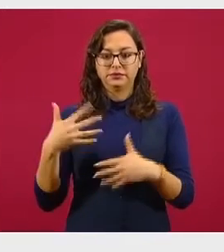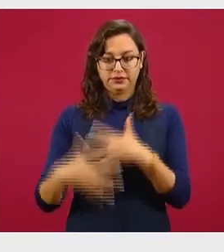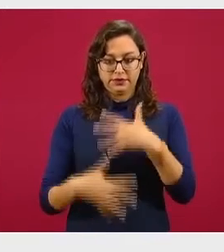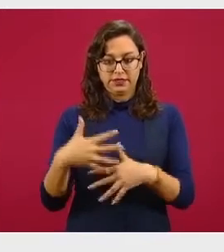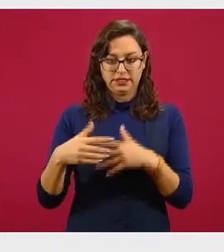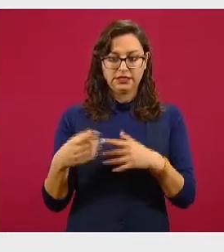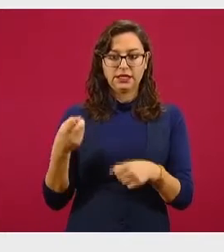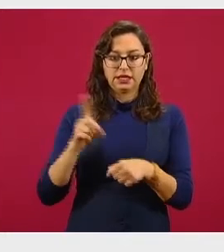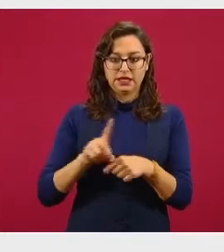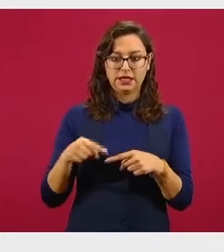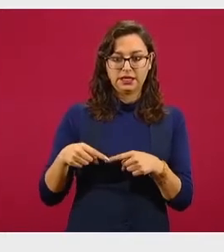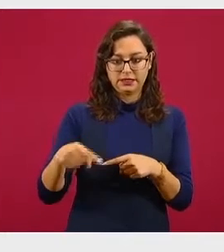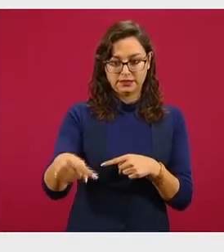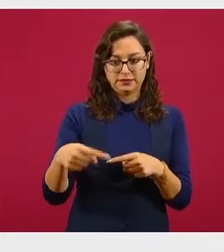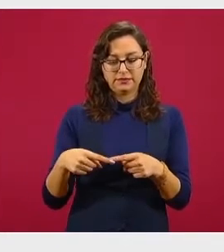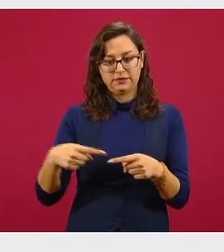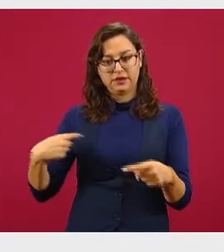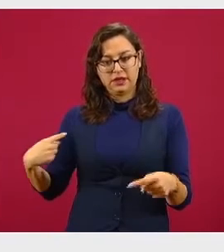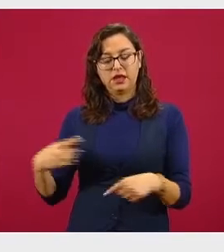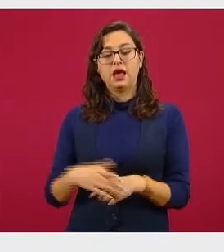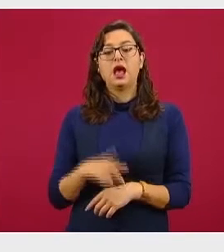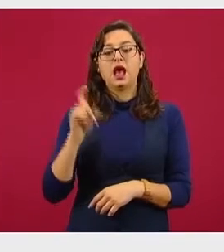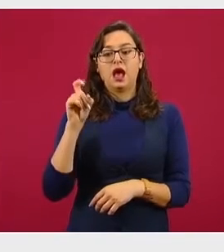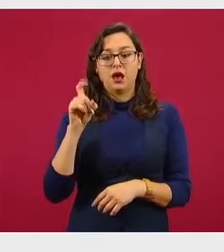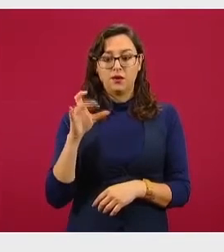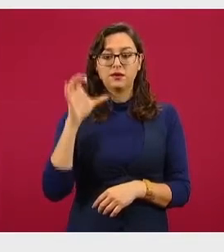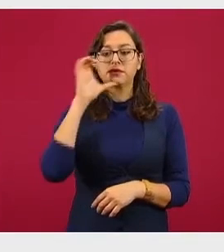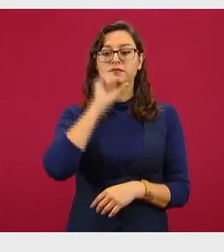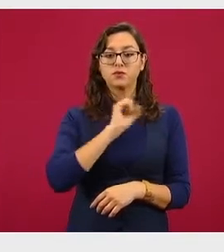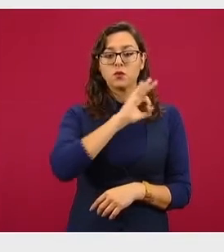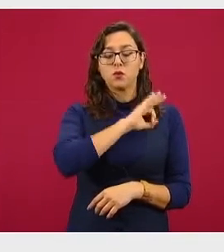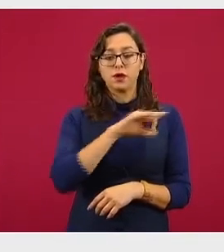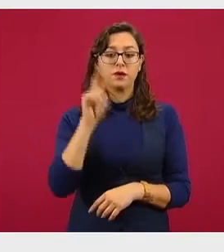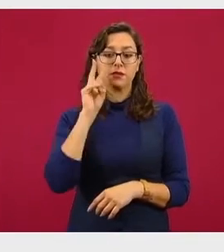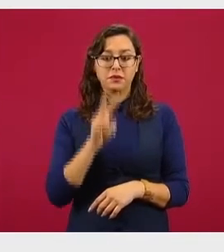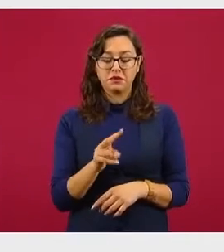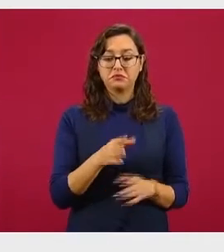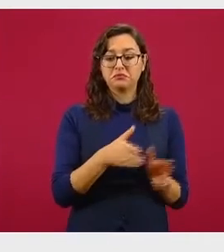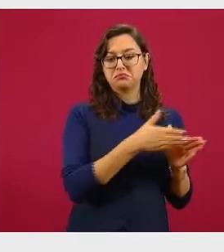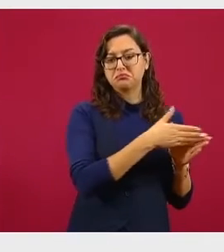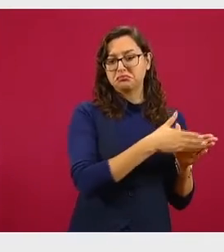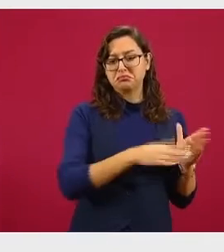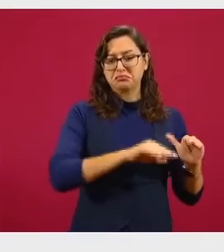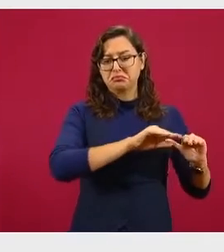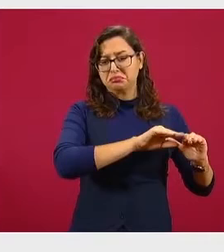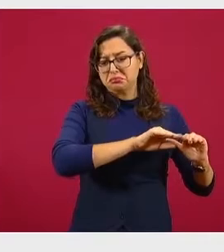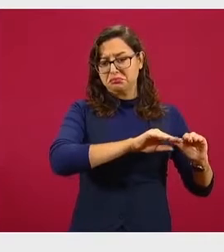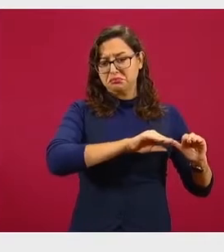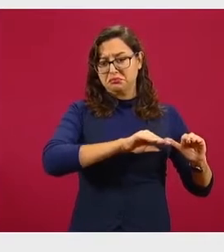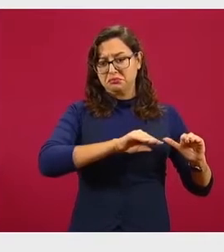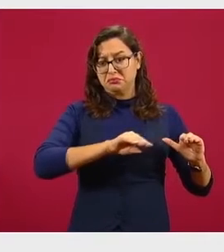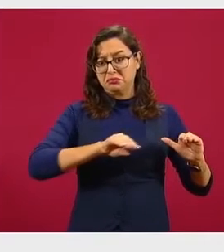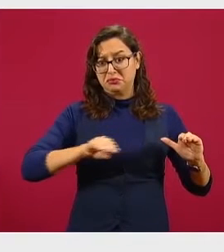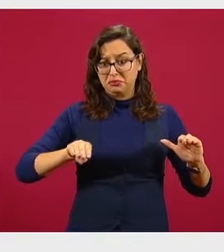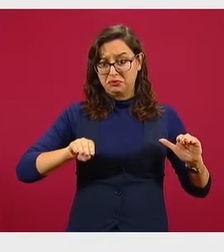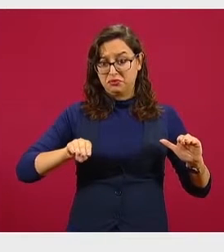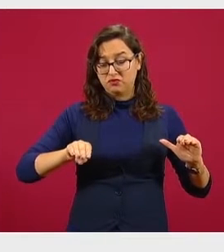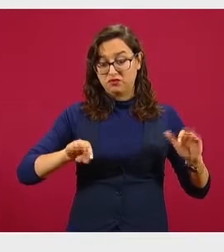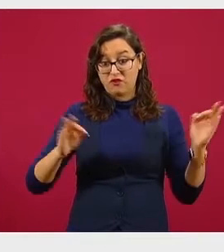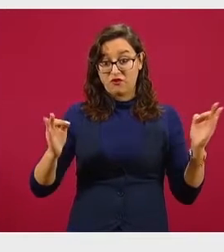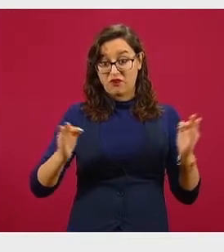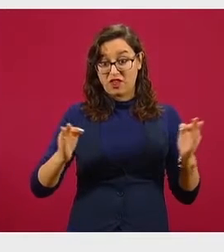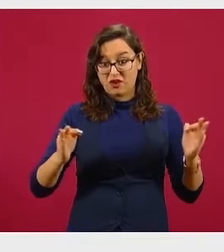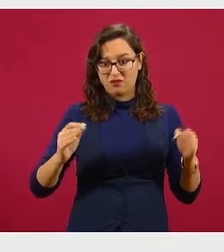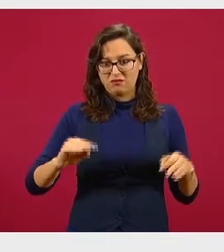días antes. Aguascalientes vemos que subió, tuvo una larga meseta durante todo el verano y llegando al periodo de otoño tuvo